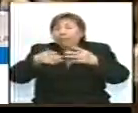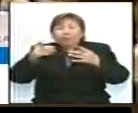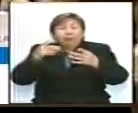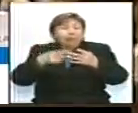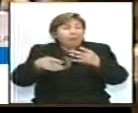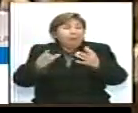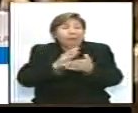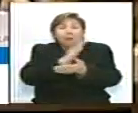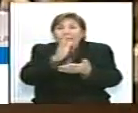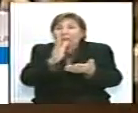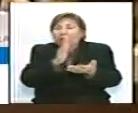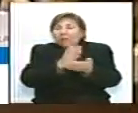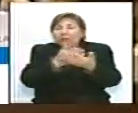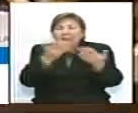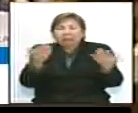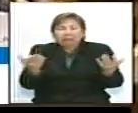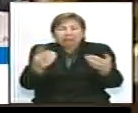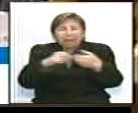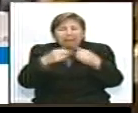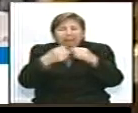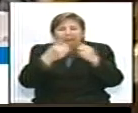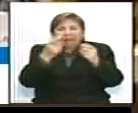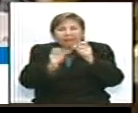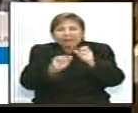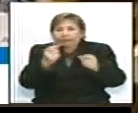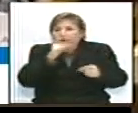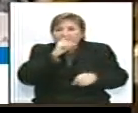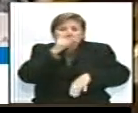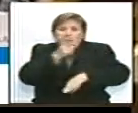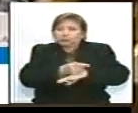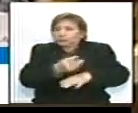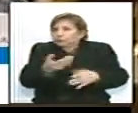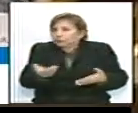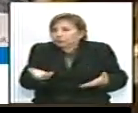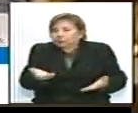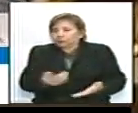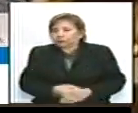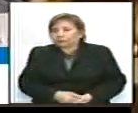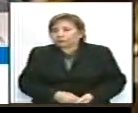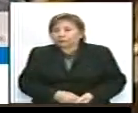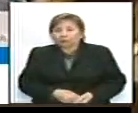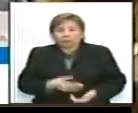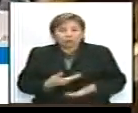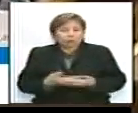problemas. Y la gente no denuncia. Hay varios problemas